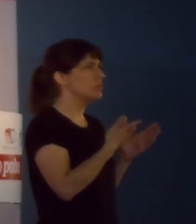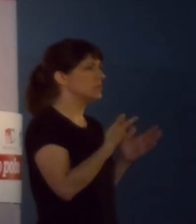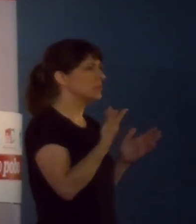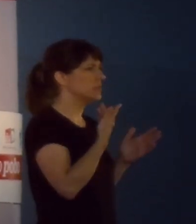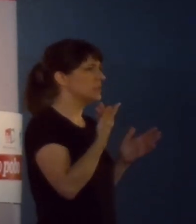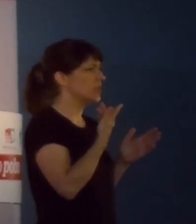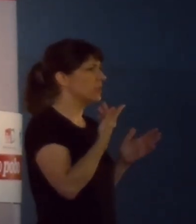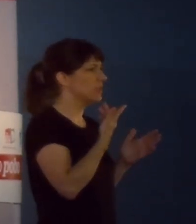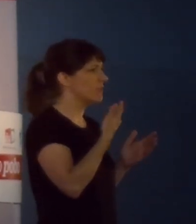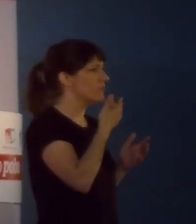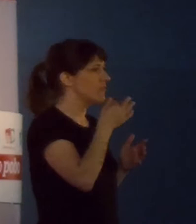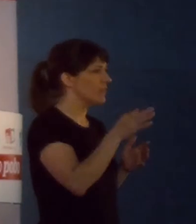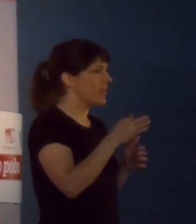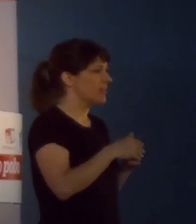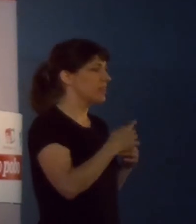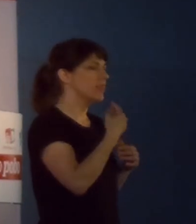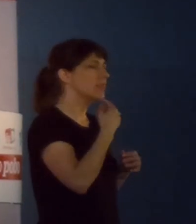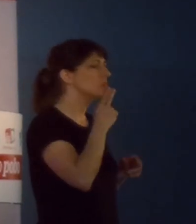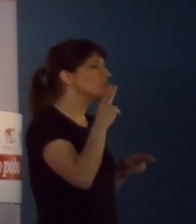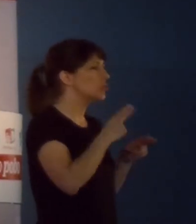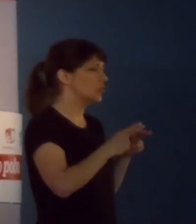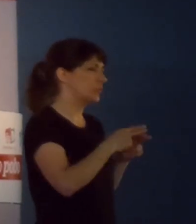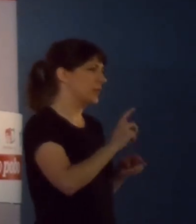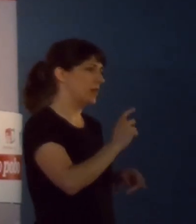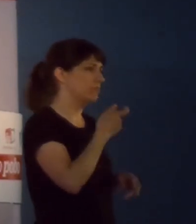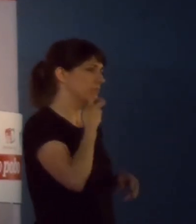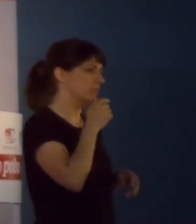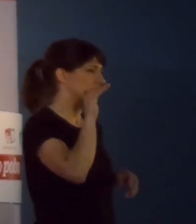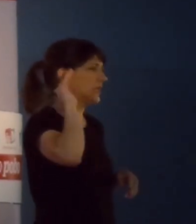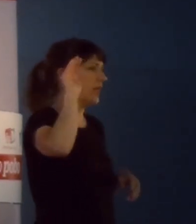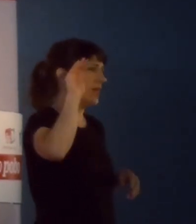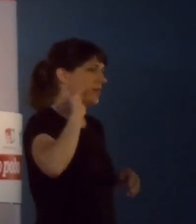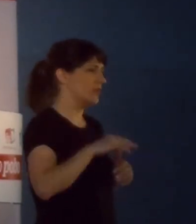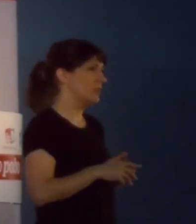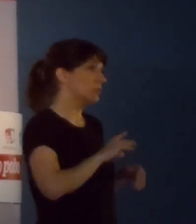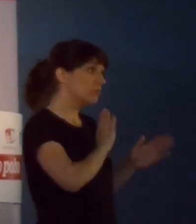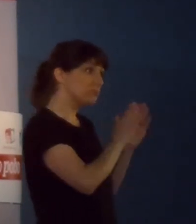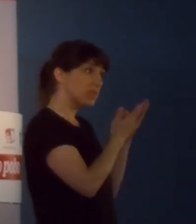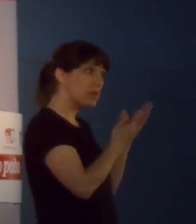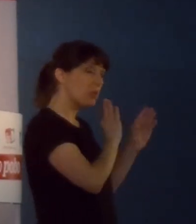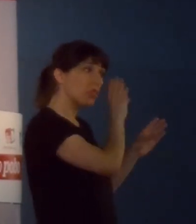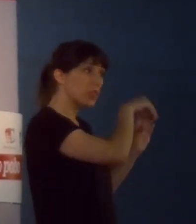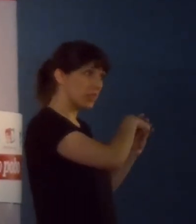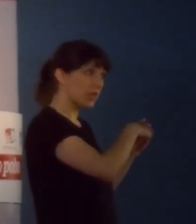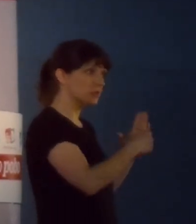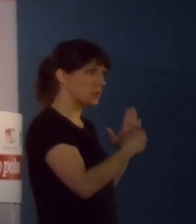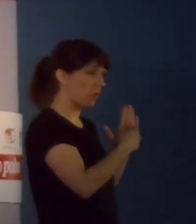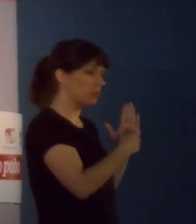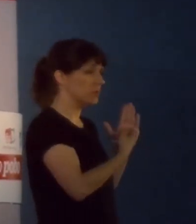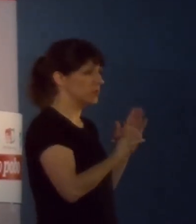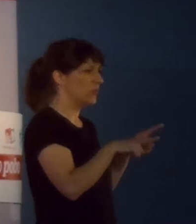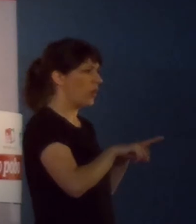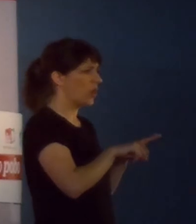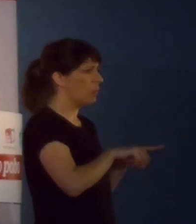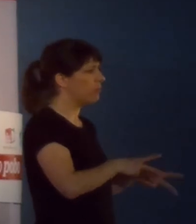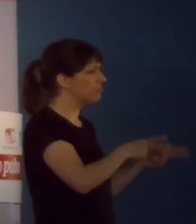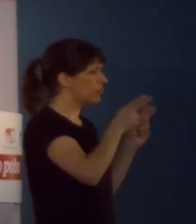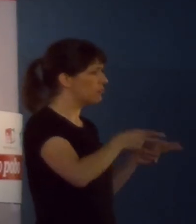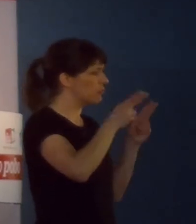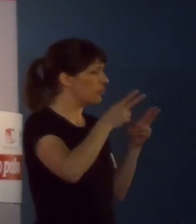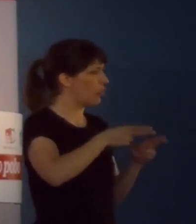teatro completo de Bertolt Brecht. En este tomo está incluído unha serie de sketches